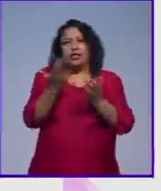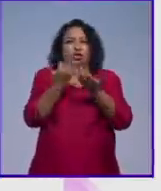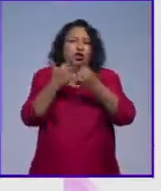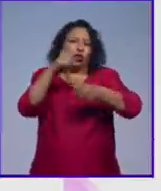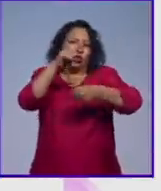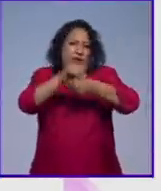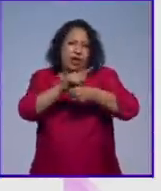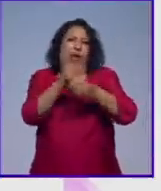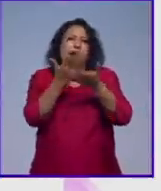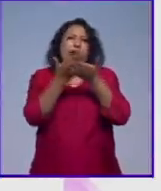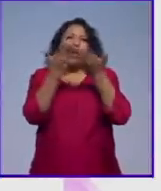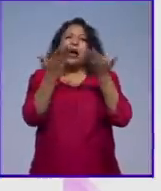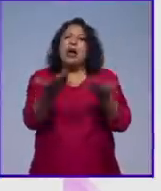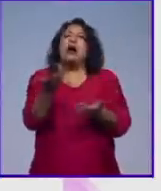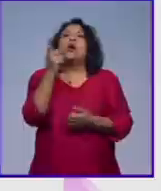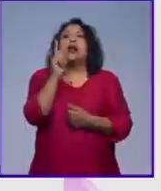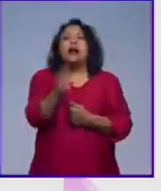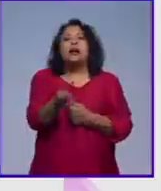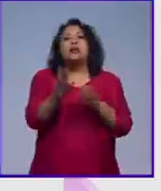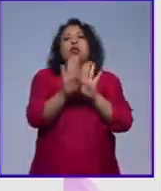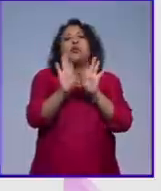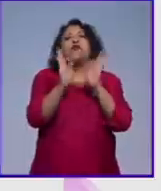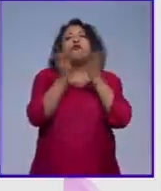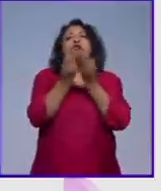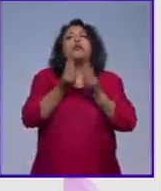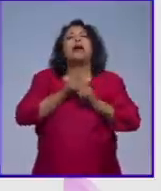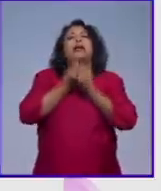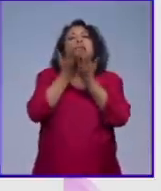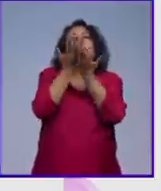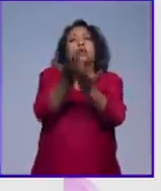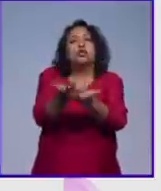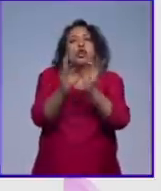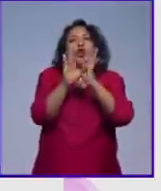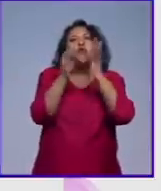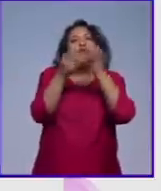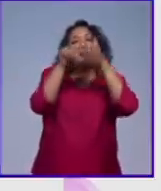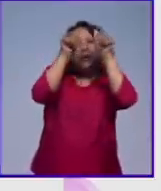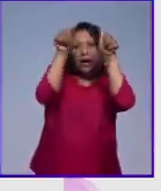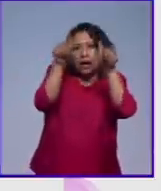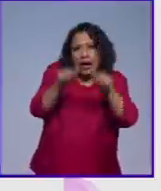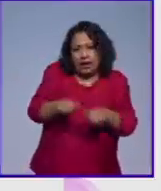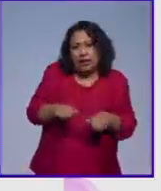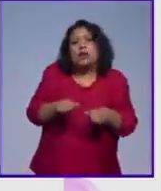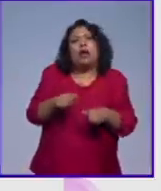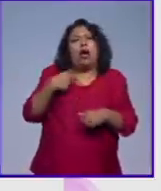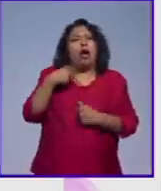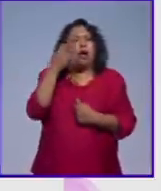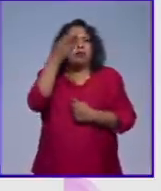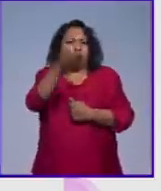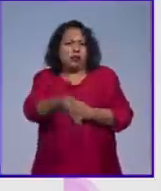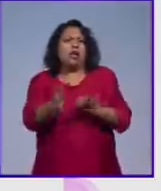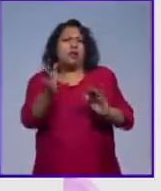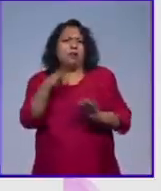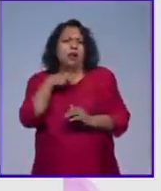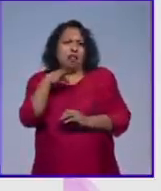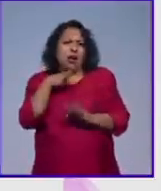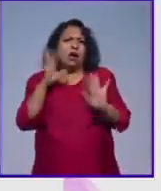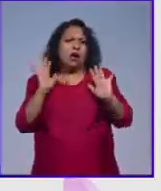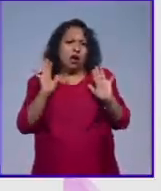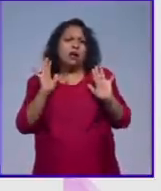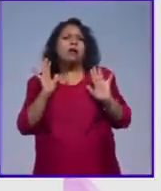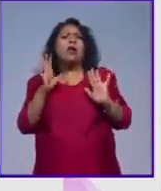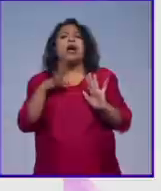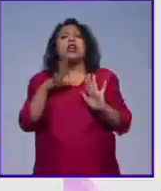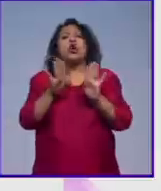social, que ahora son movimientos y formas de expresión y formatos artísticos que están aceptados y que existen. Y bueno, pues